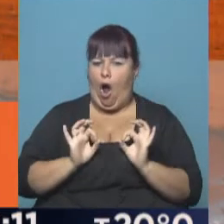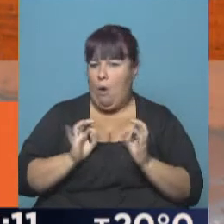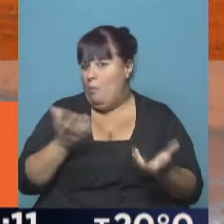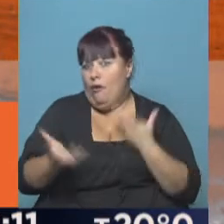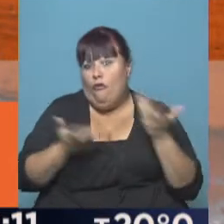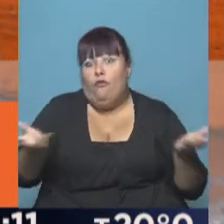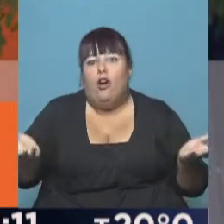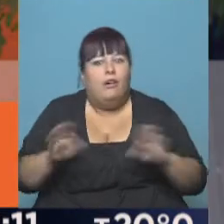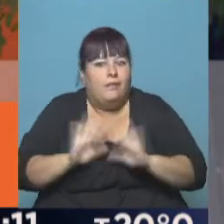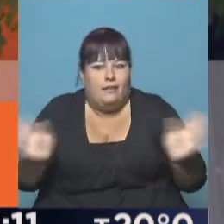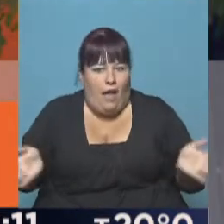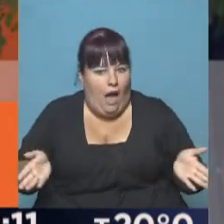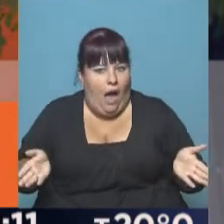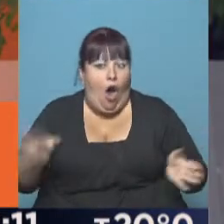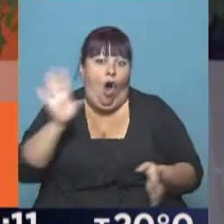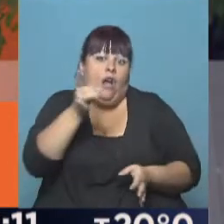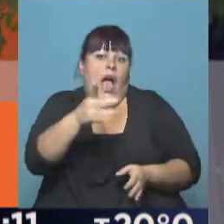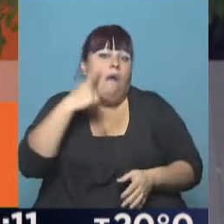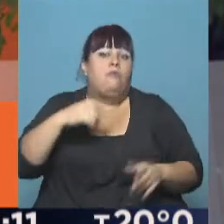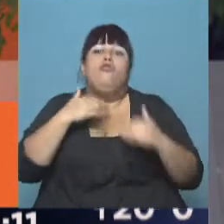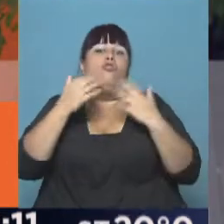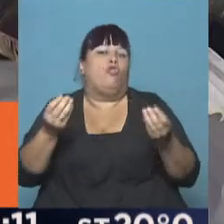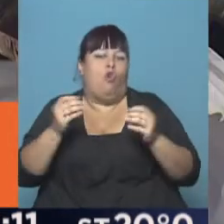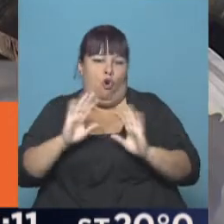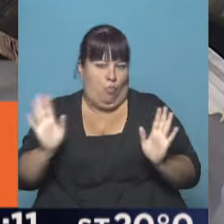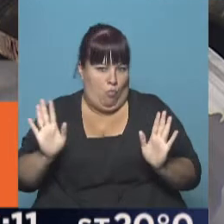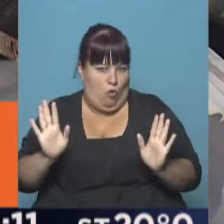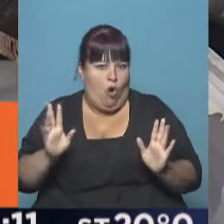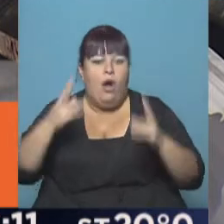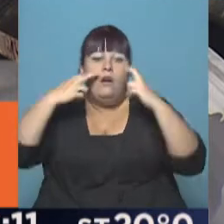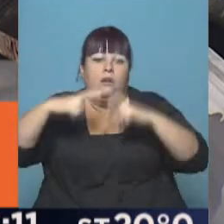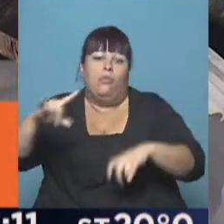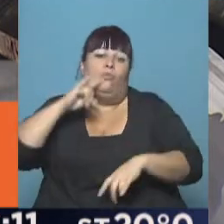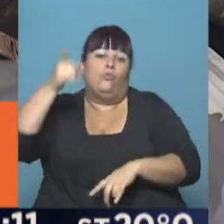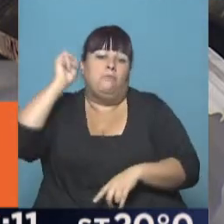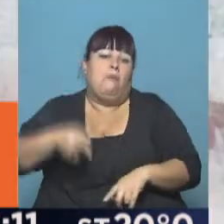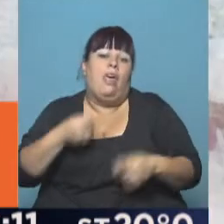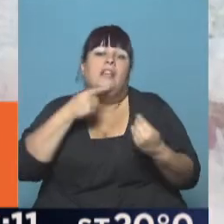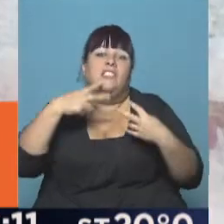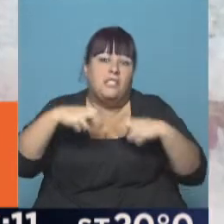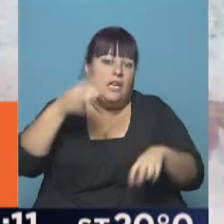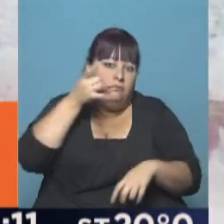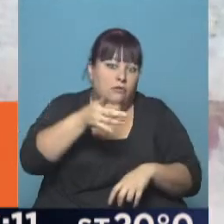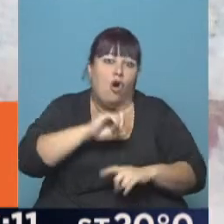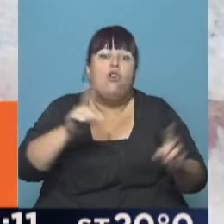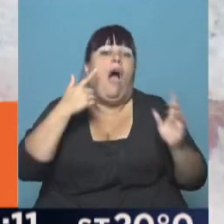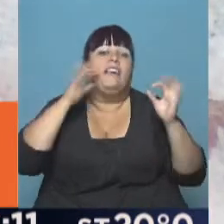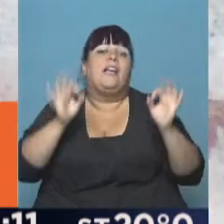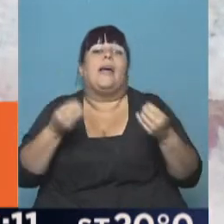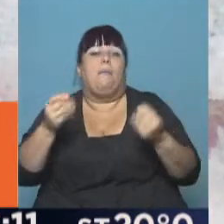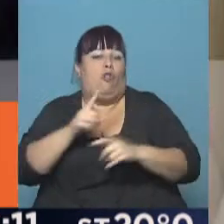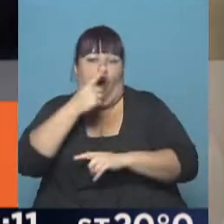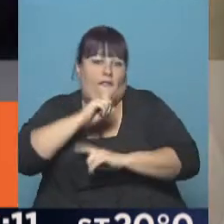incendió, ya está. O lo incendiaron, no sé cómo es el tema. El perito dirá lo que tiene que decir y sabremos lo que pasó y lo que no